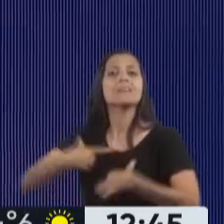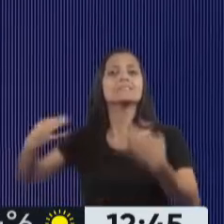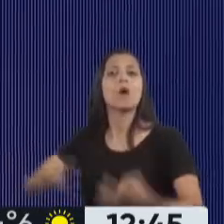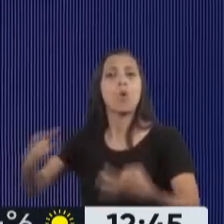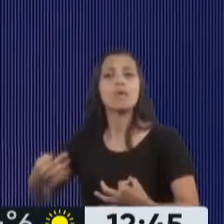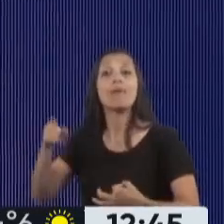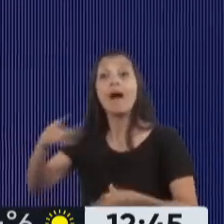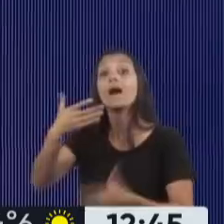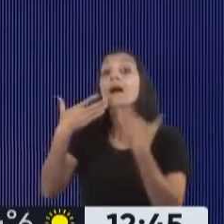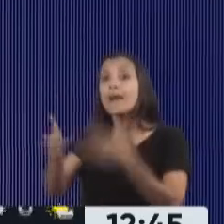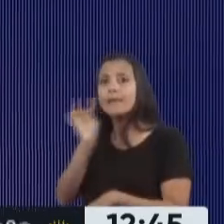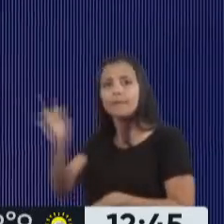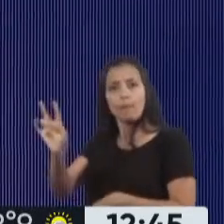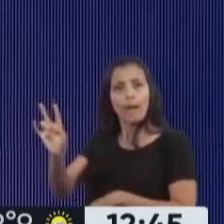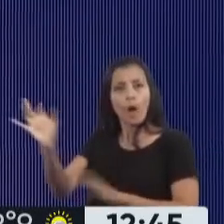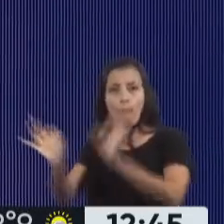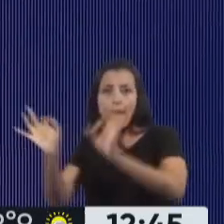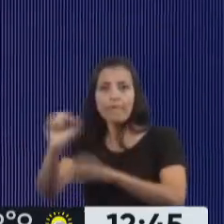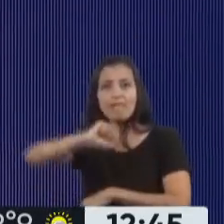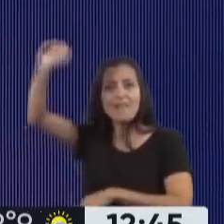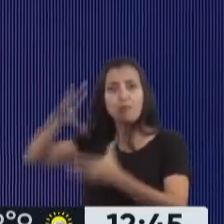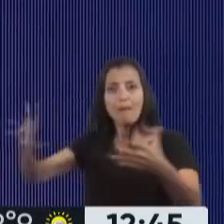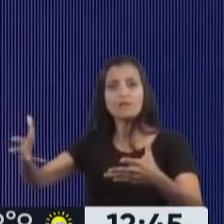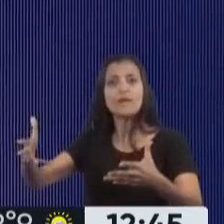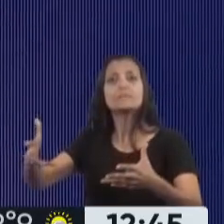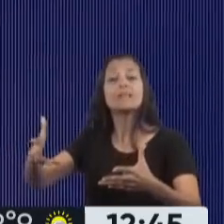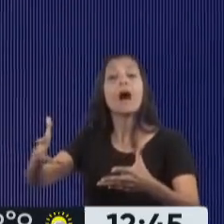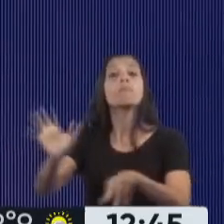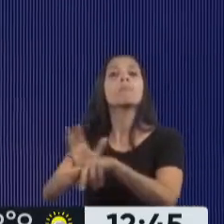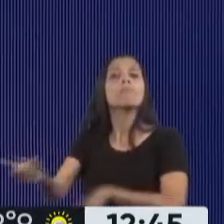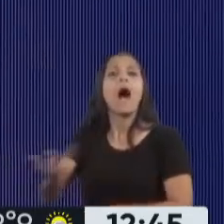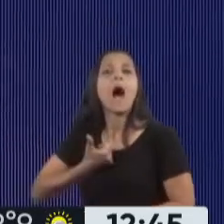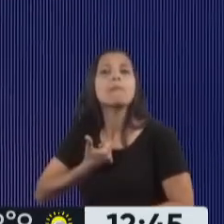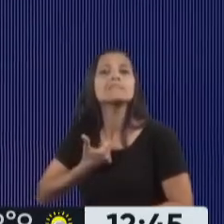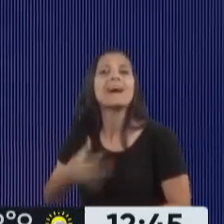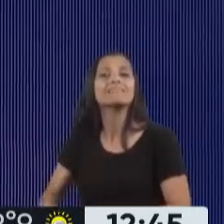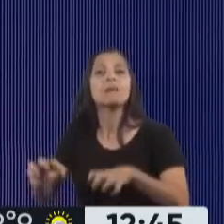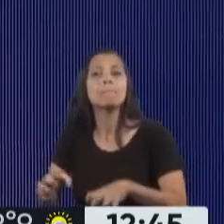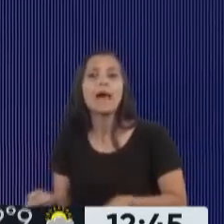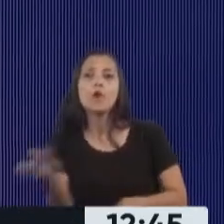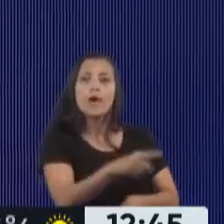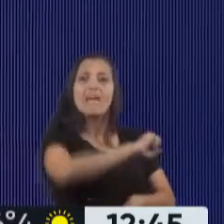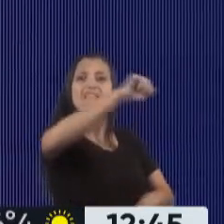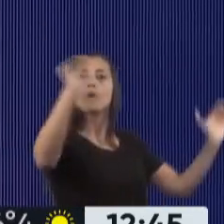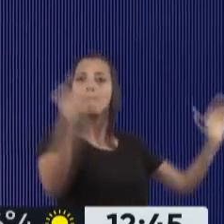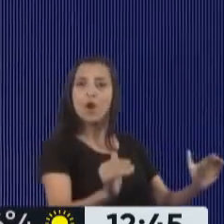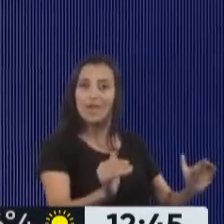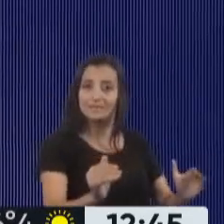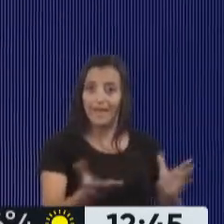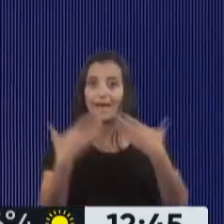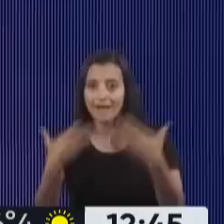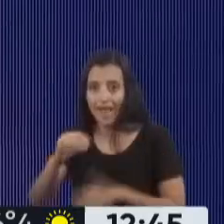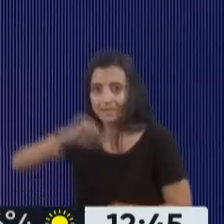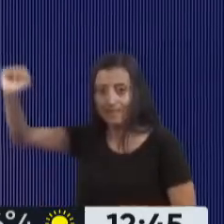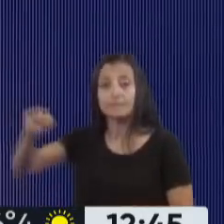suele adelantar a lo que ocurre con la inflación minorista. Y ese mes